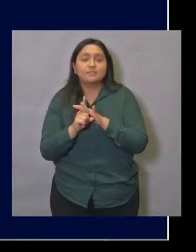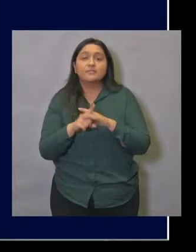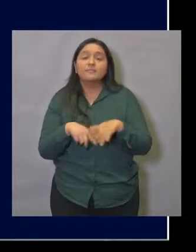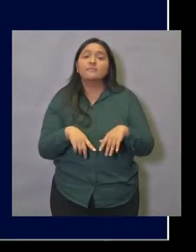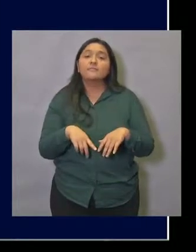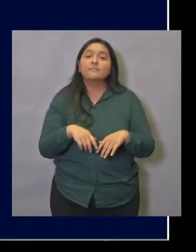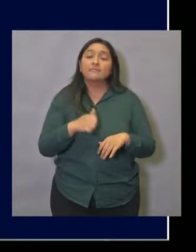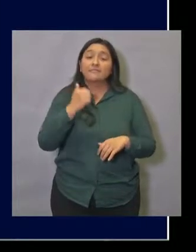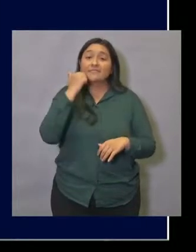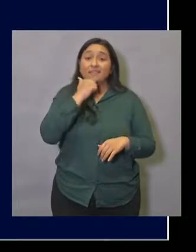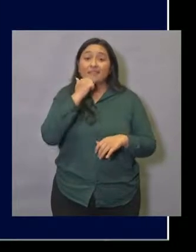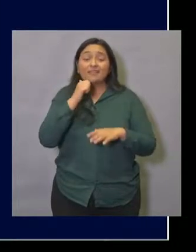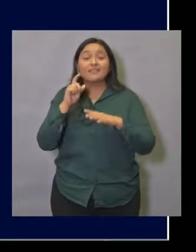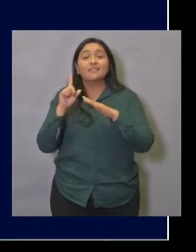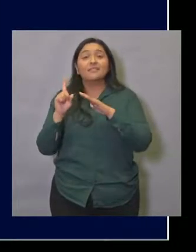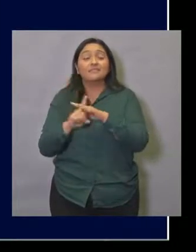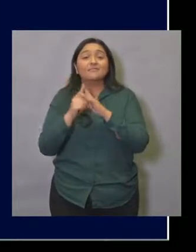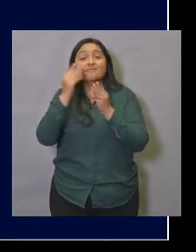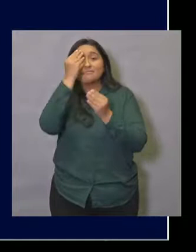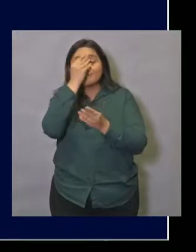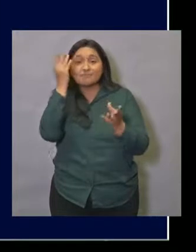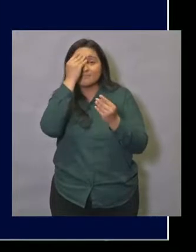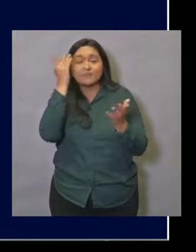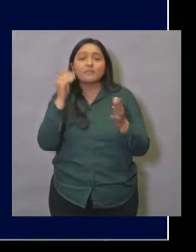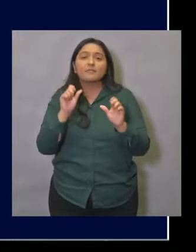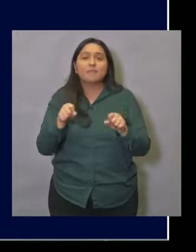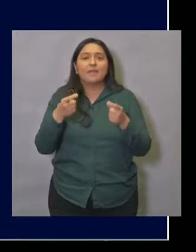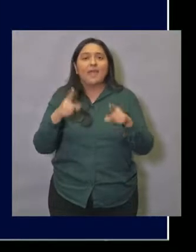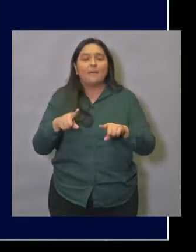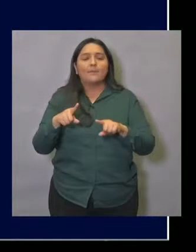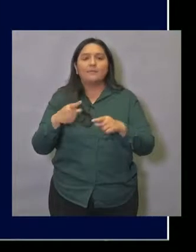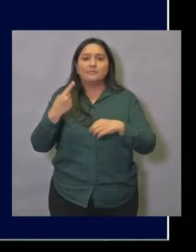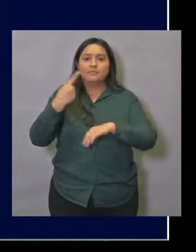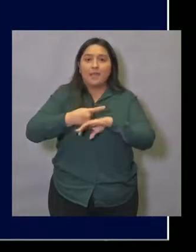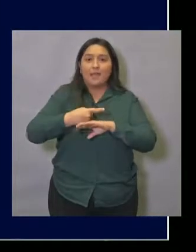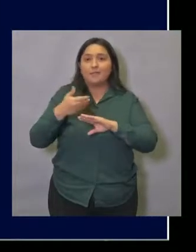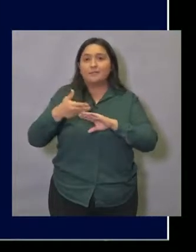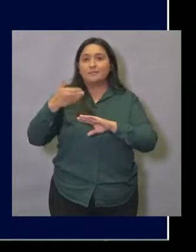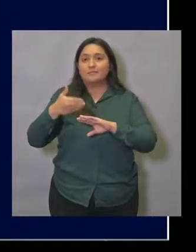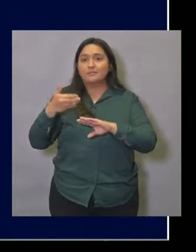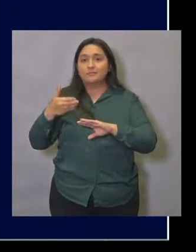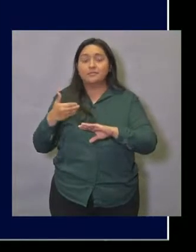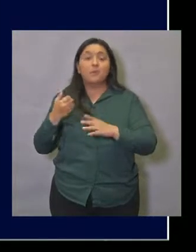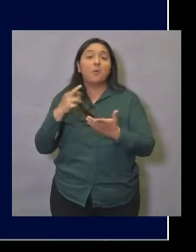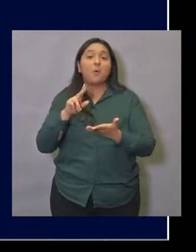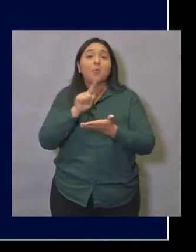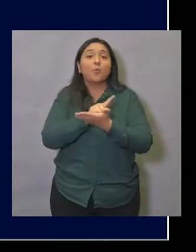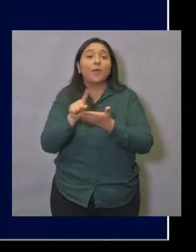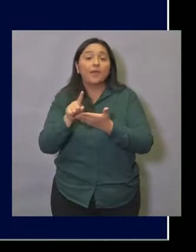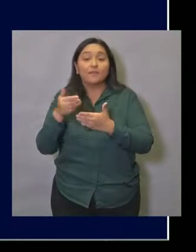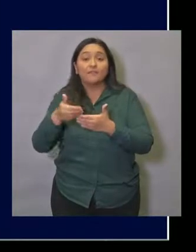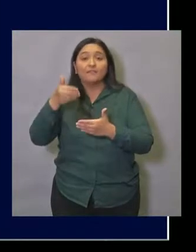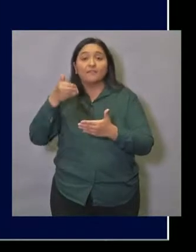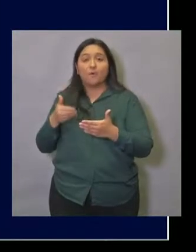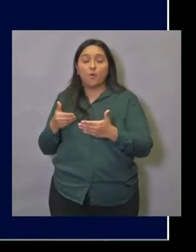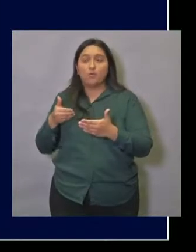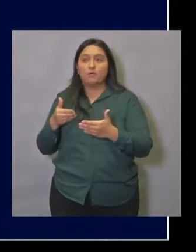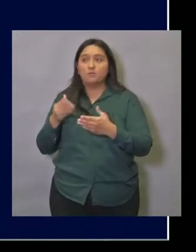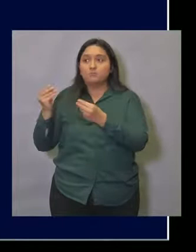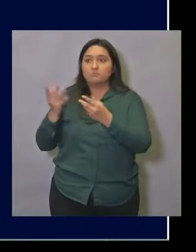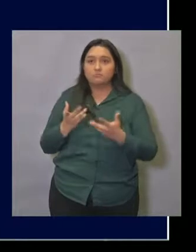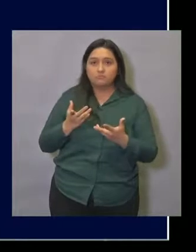reportados diariamente podrían haber ocurrido días o en algunos casos más de una semana antes de que se nos informe.